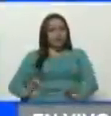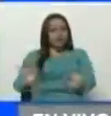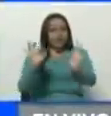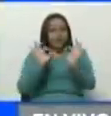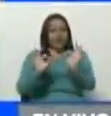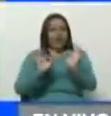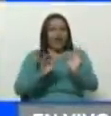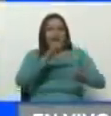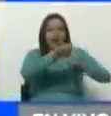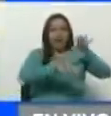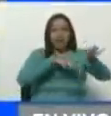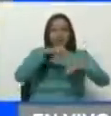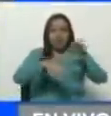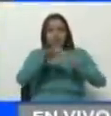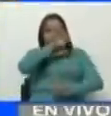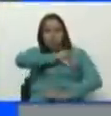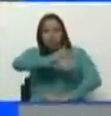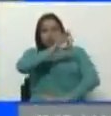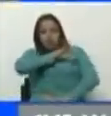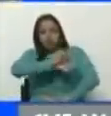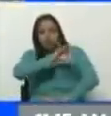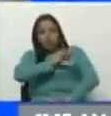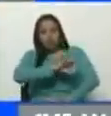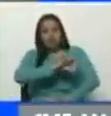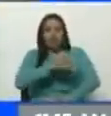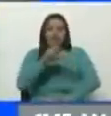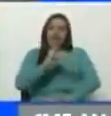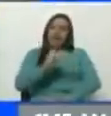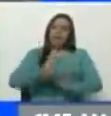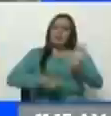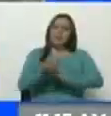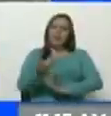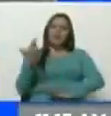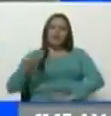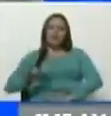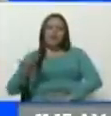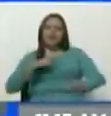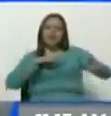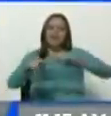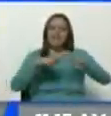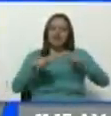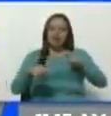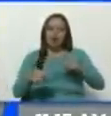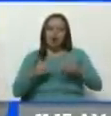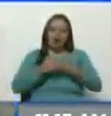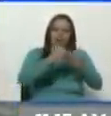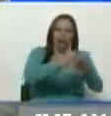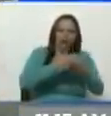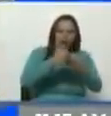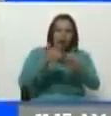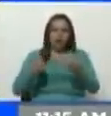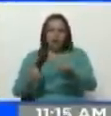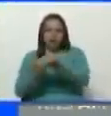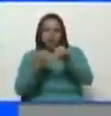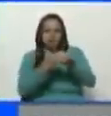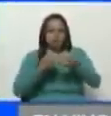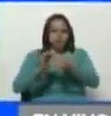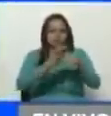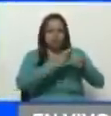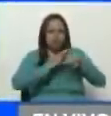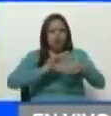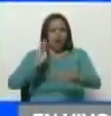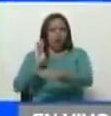los animales sociales, preponderan relaciones de cooperación, de